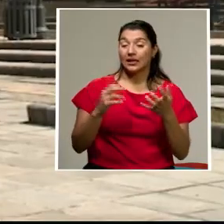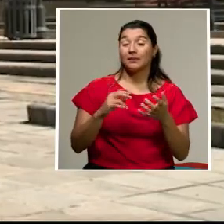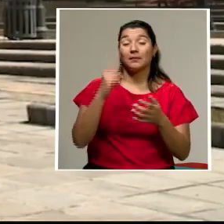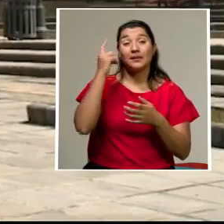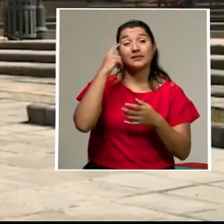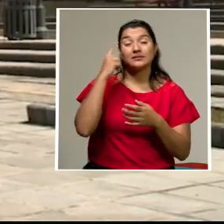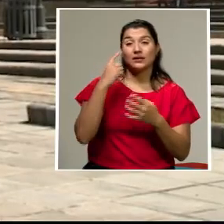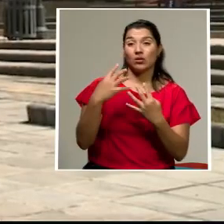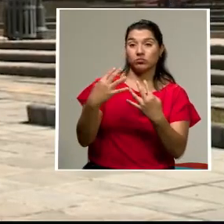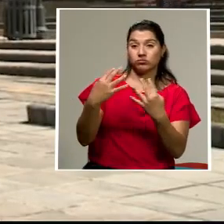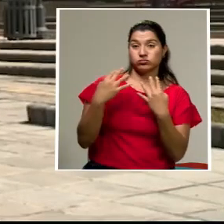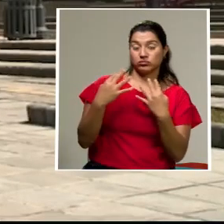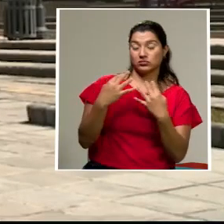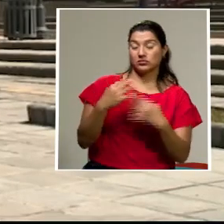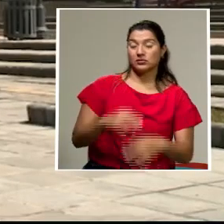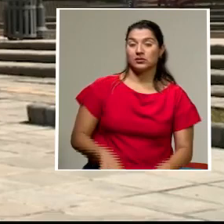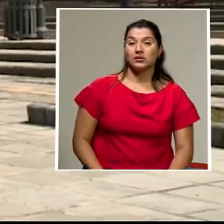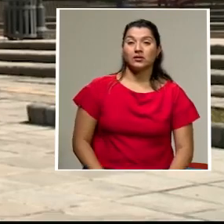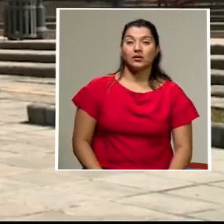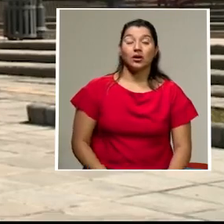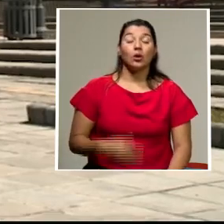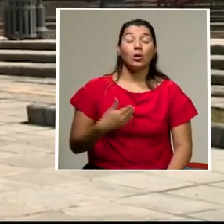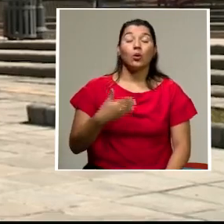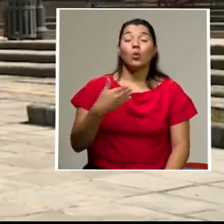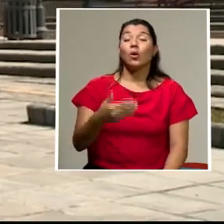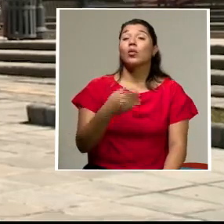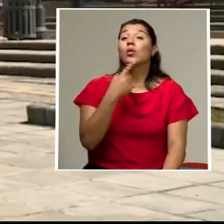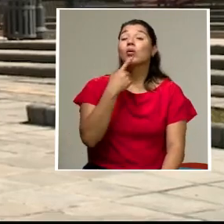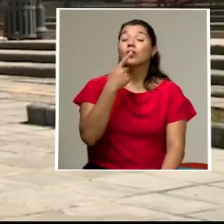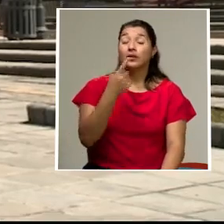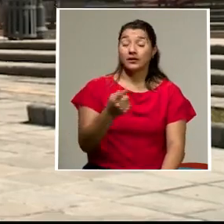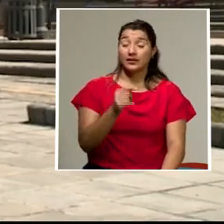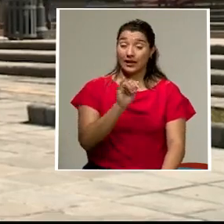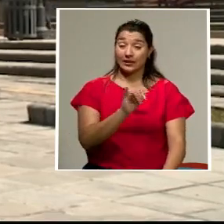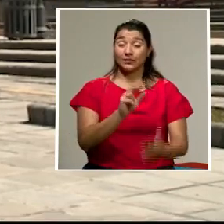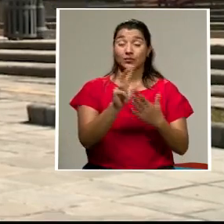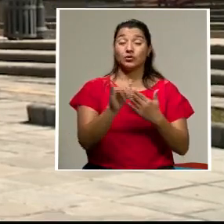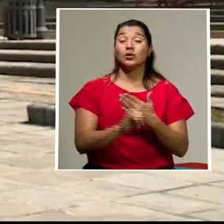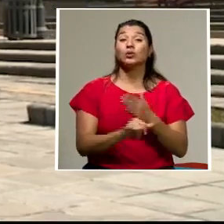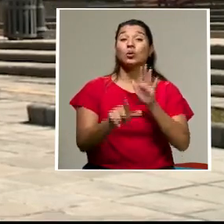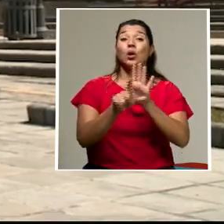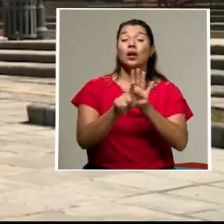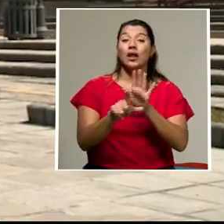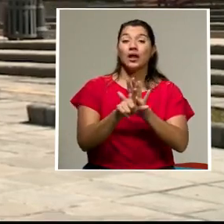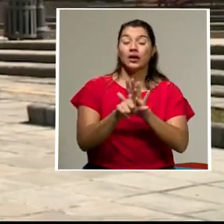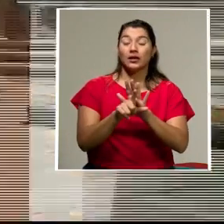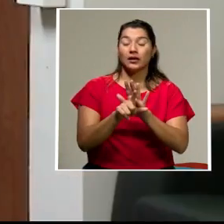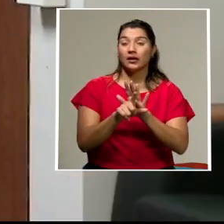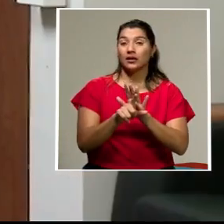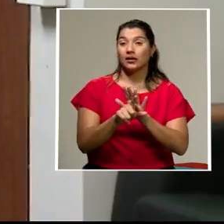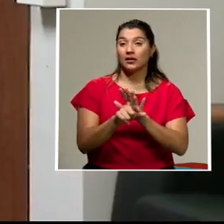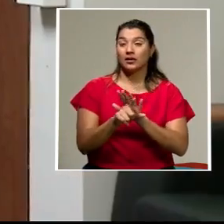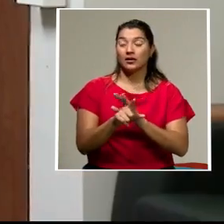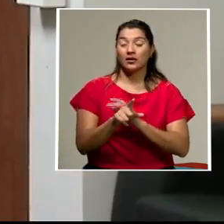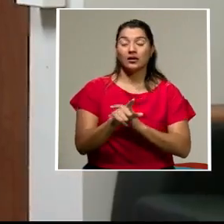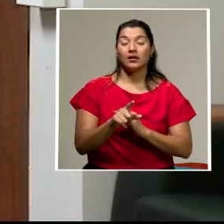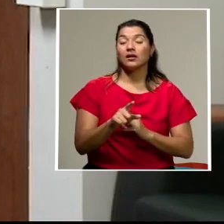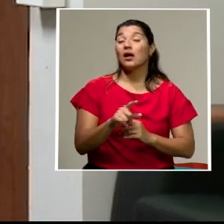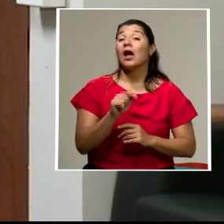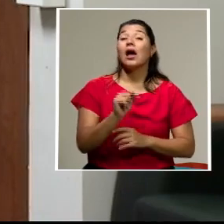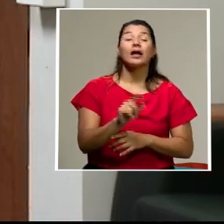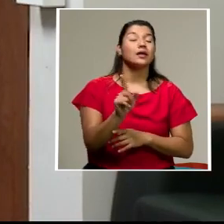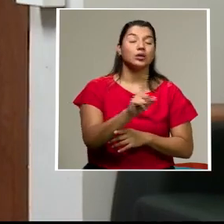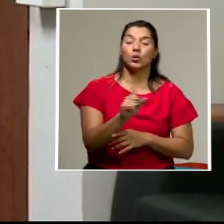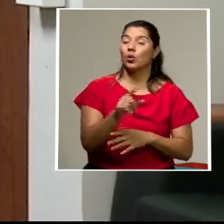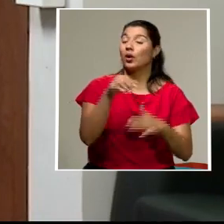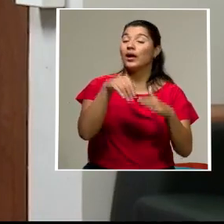o Legislativo. Cuando se dice que en este proyecto de ley, como dicen algunas personas diputados, no van a entrar a decidir el